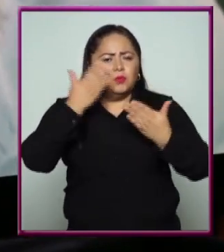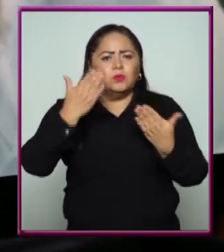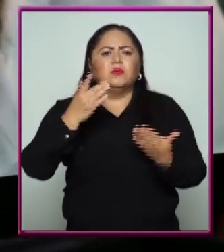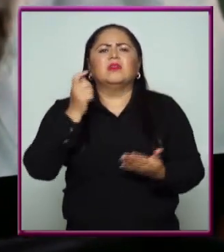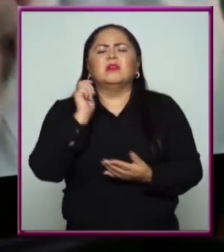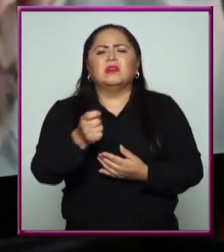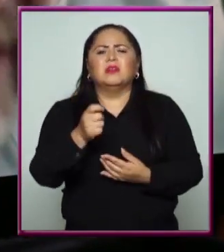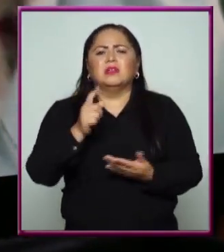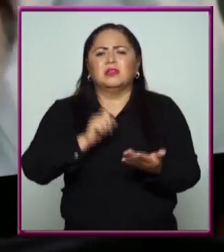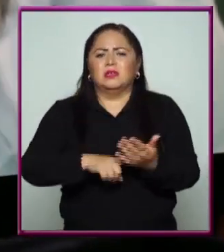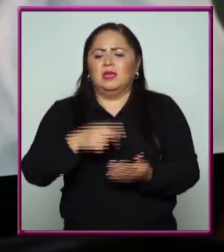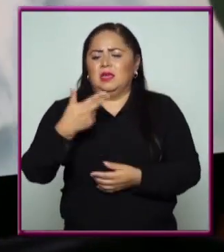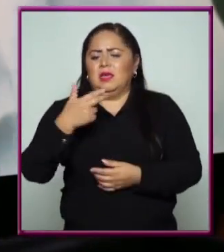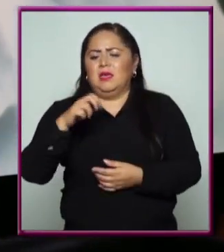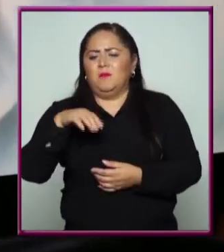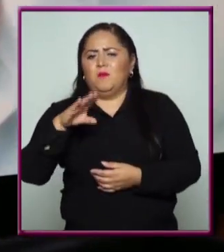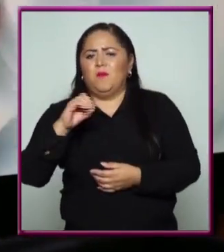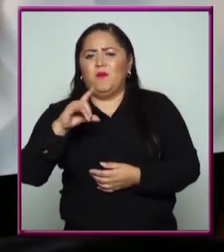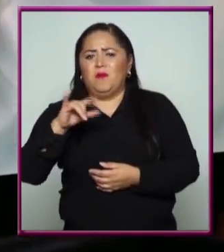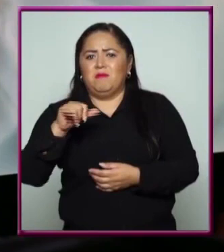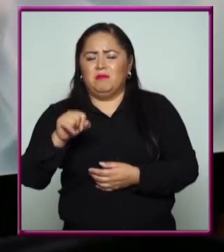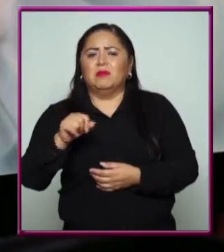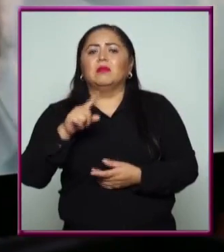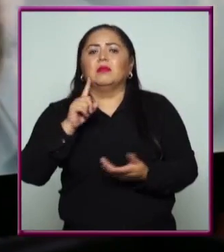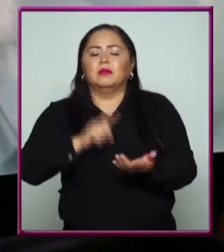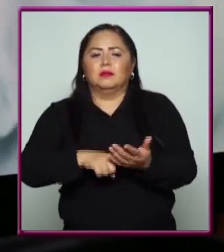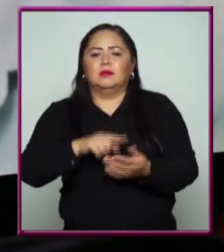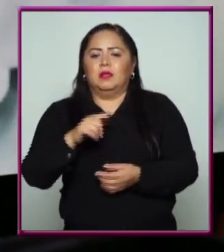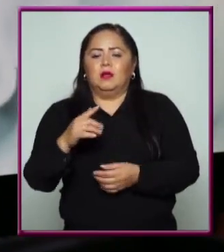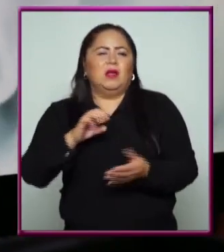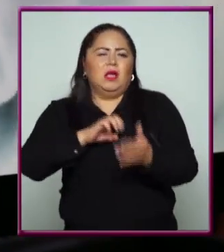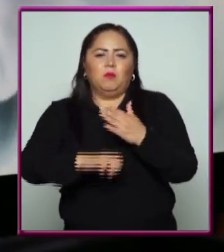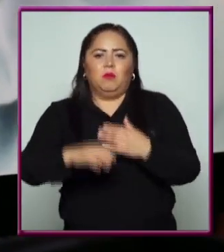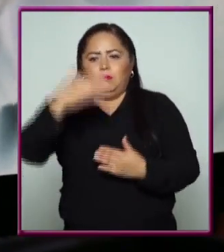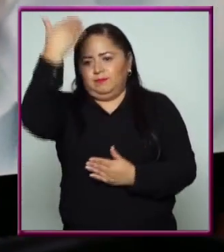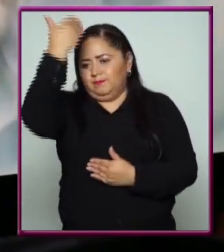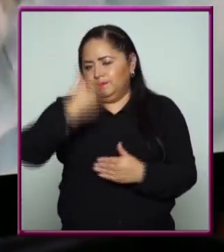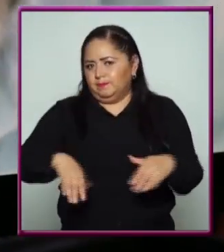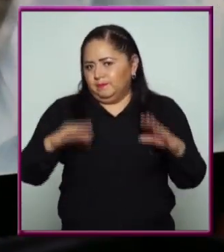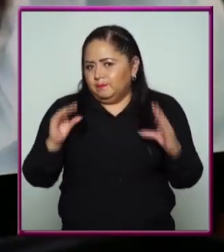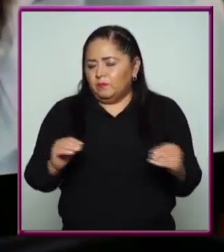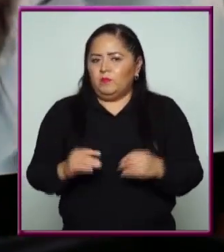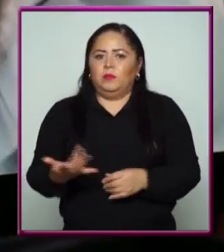que embolias, ataques al corazón,